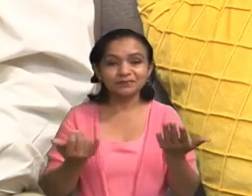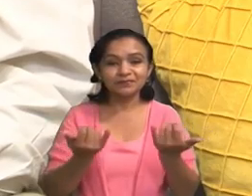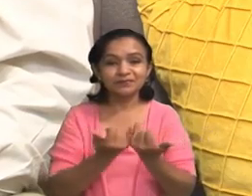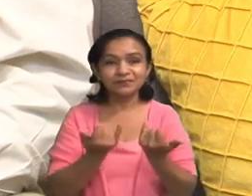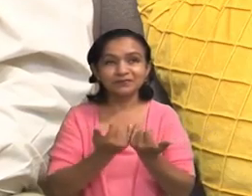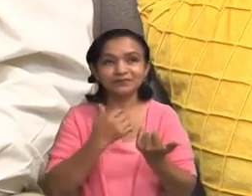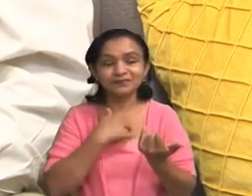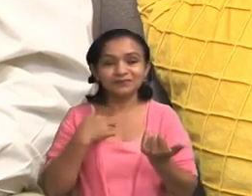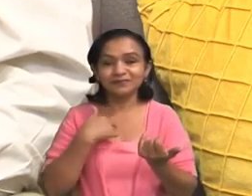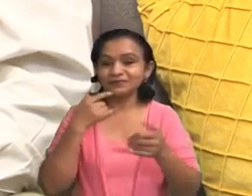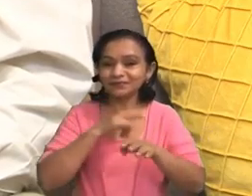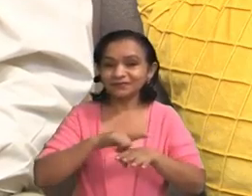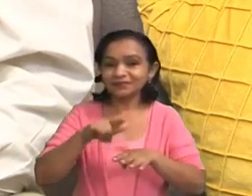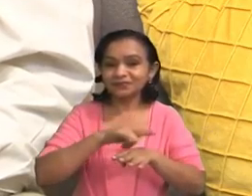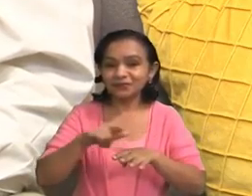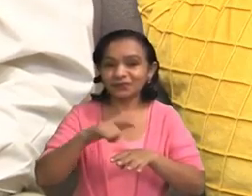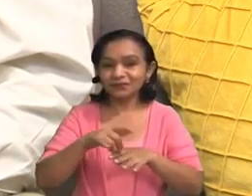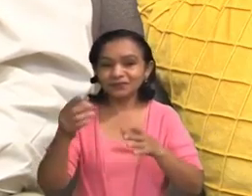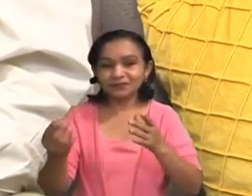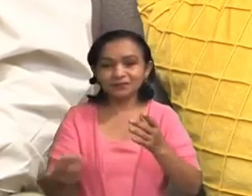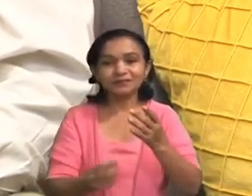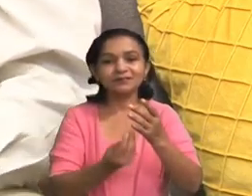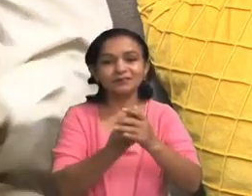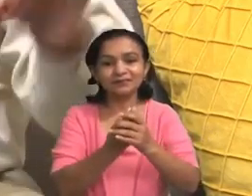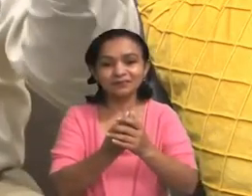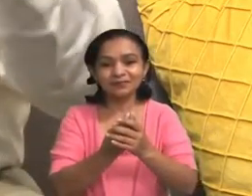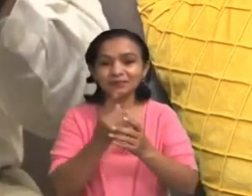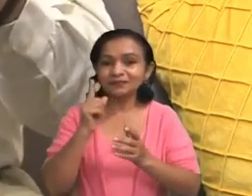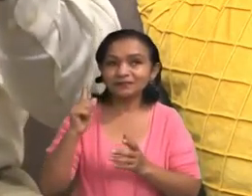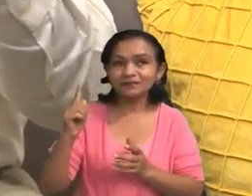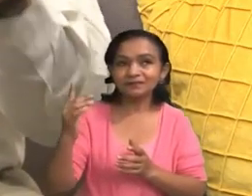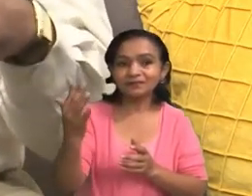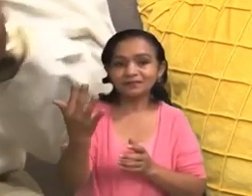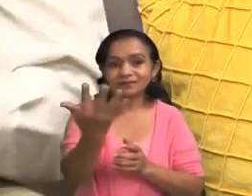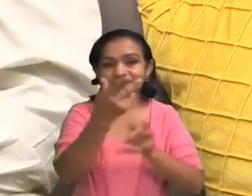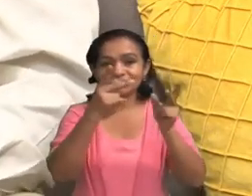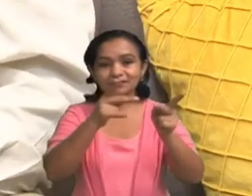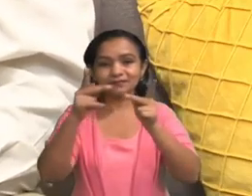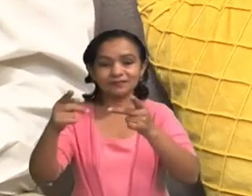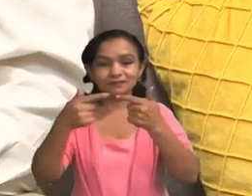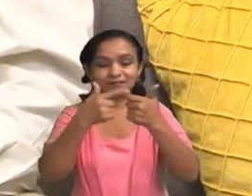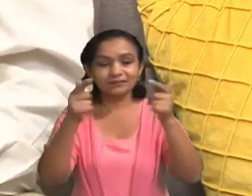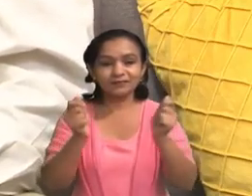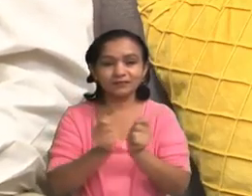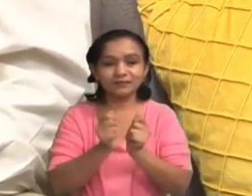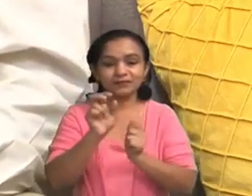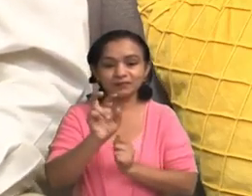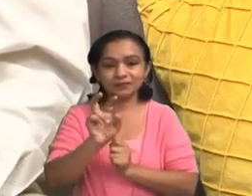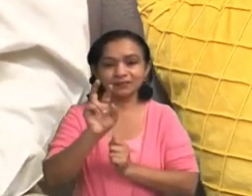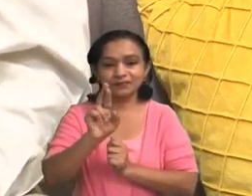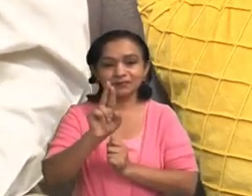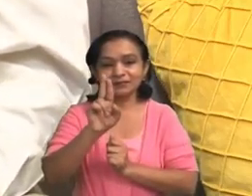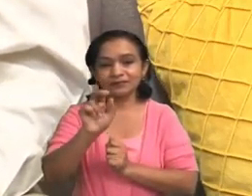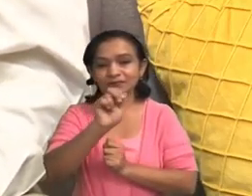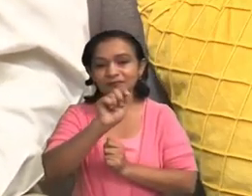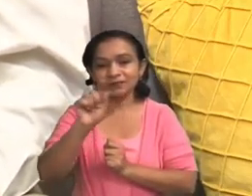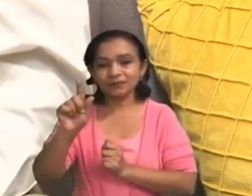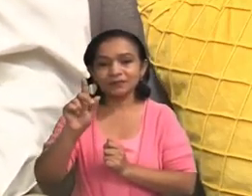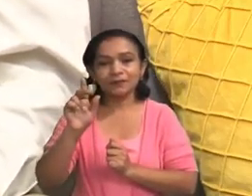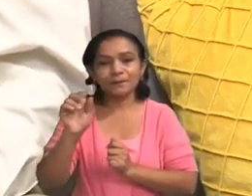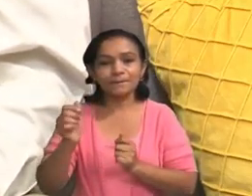estamos buscando la integración con todos los actores en el sector rural. Okay. El otro espacio que se va a tener